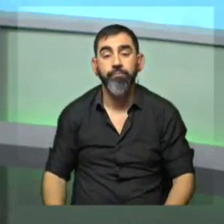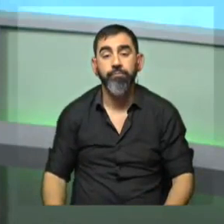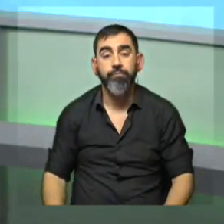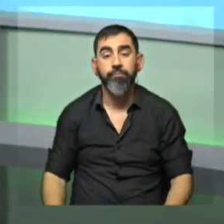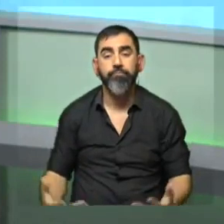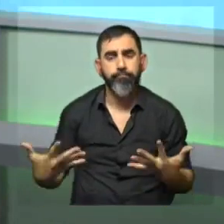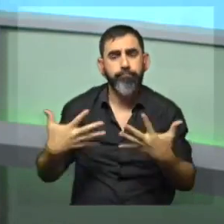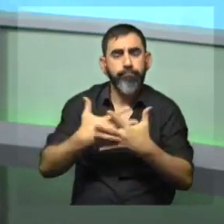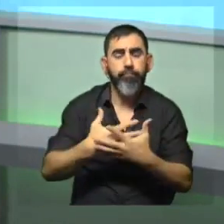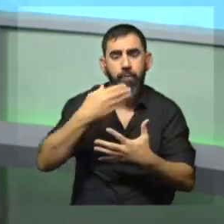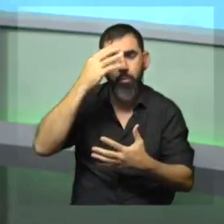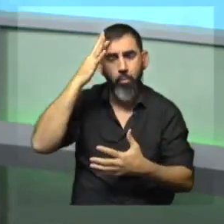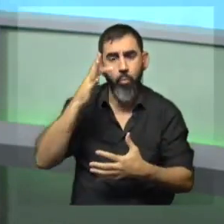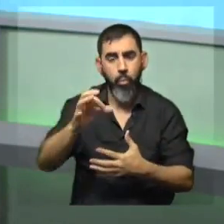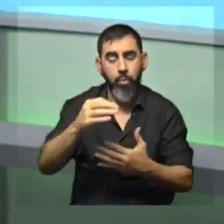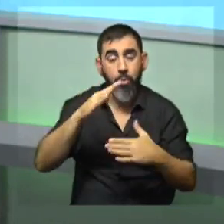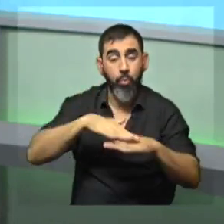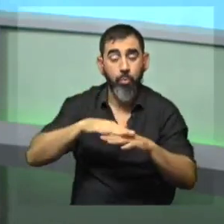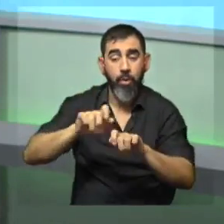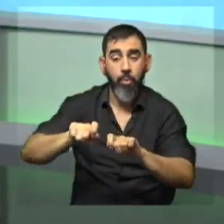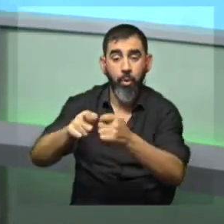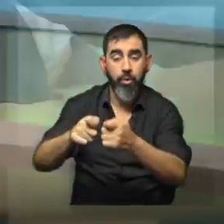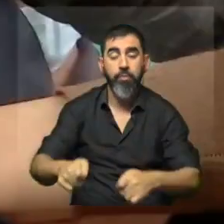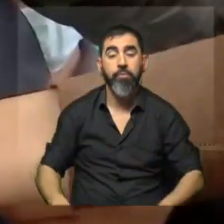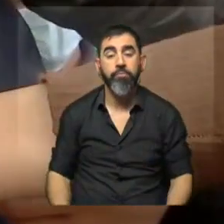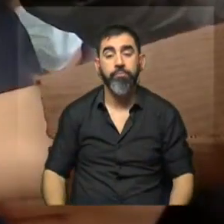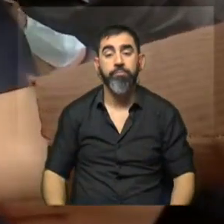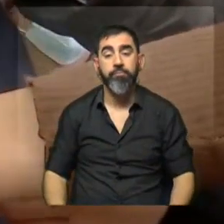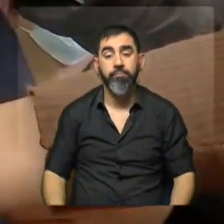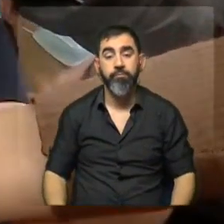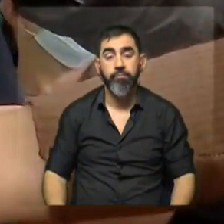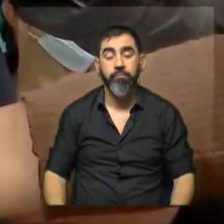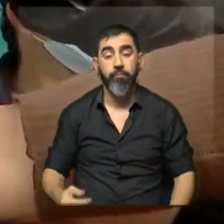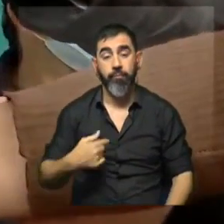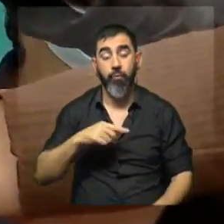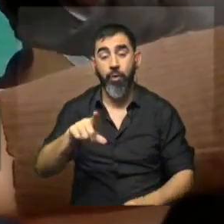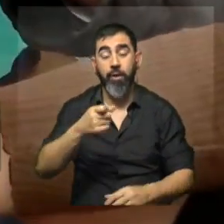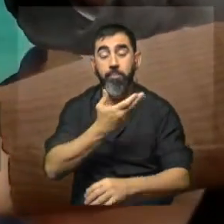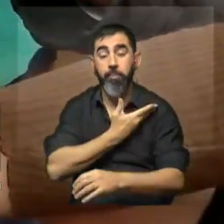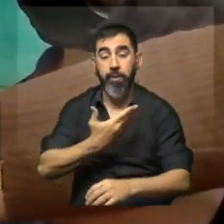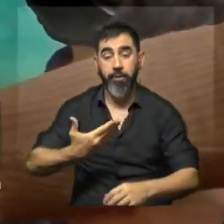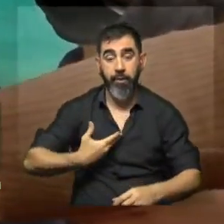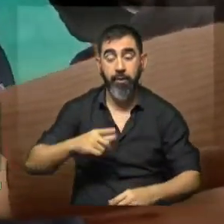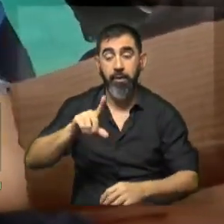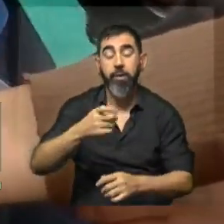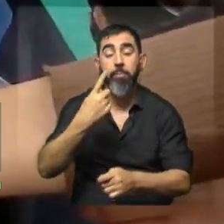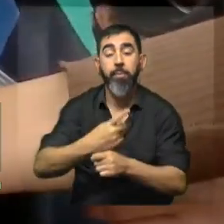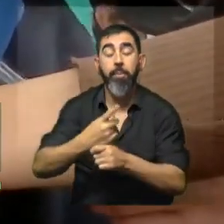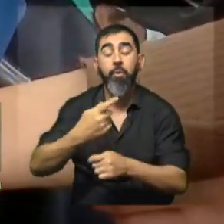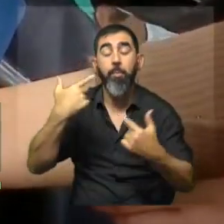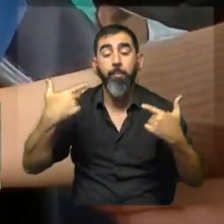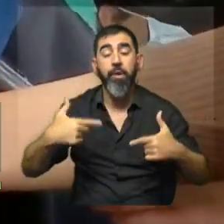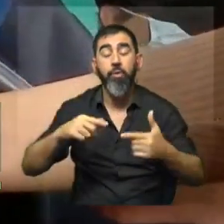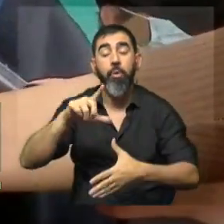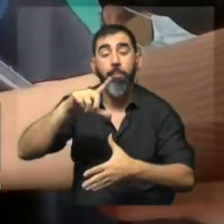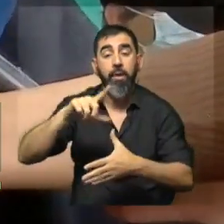padecimientos que atraviesa el pueblo cubano por estas restricciones. En nuestra calidad de expresidente y ex primeros ministros de América